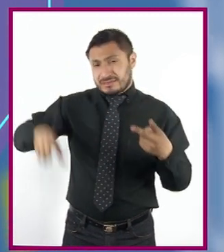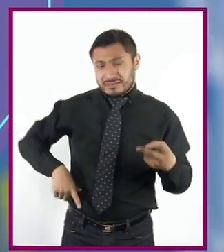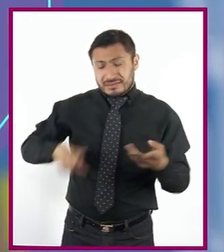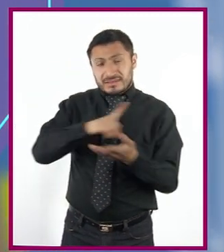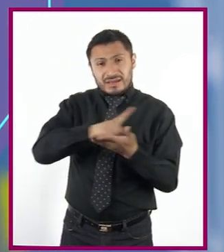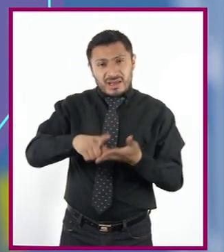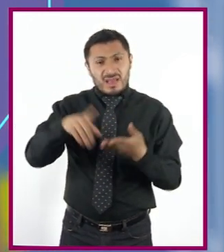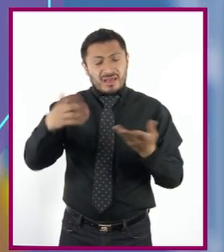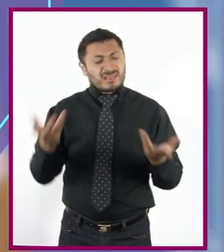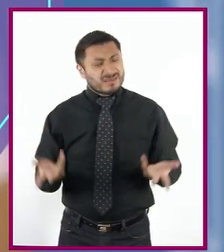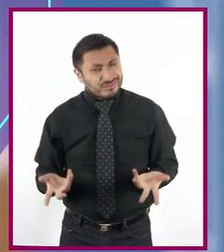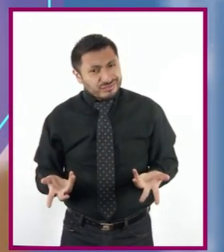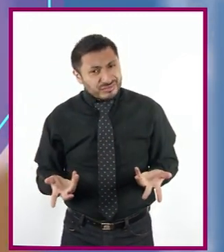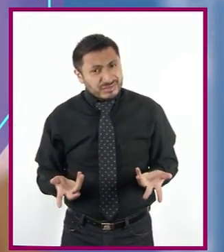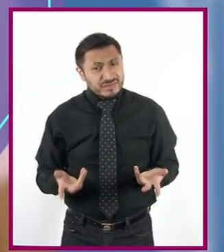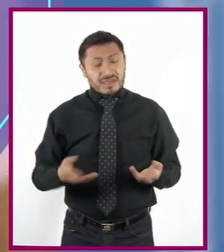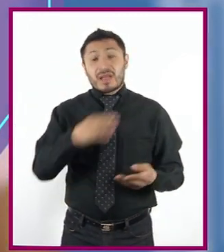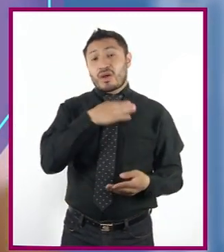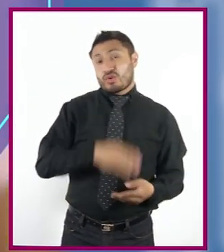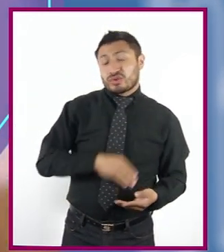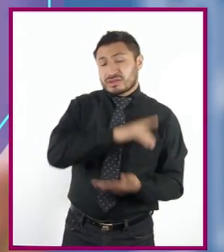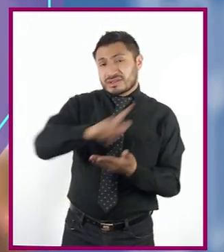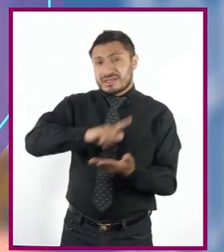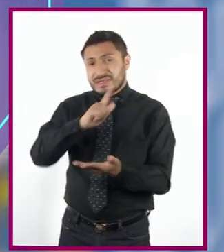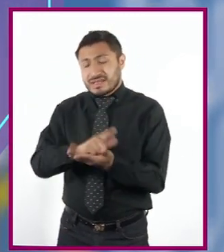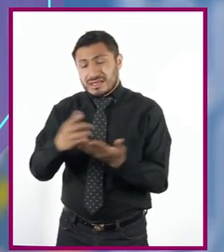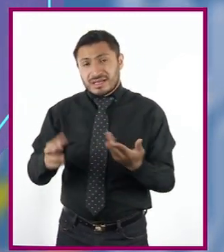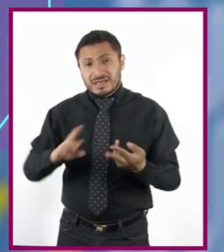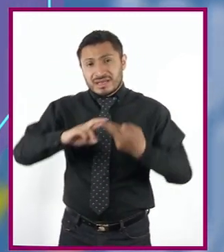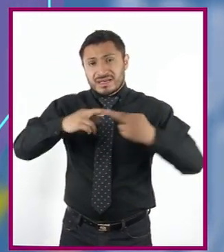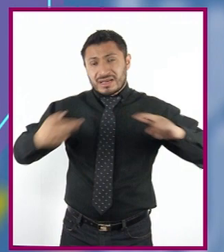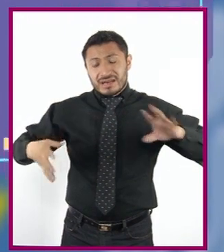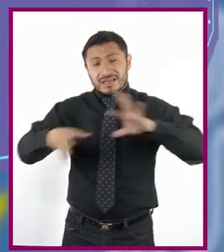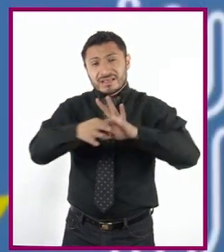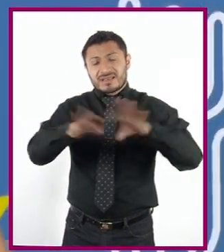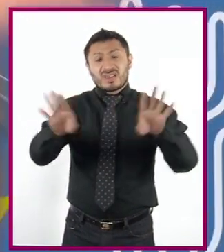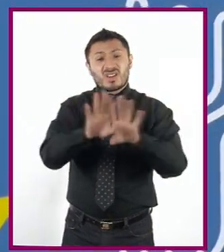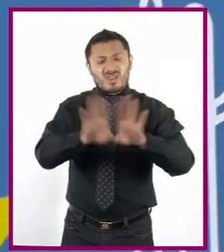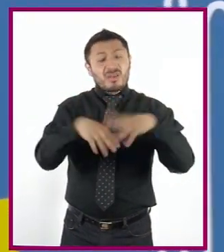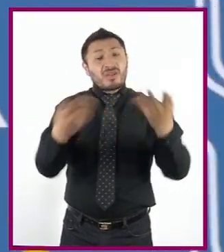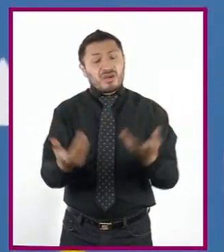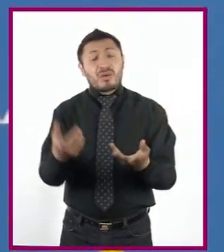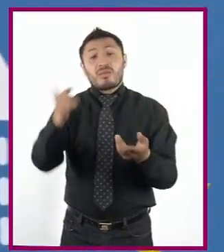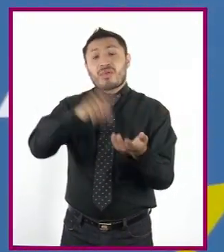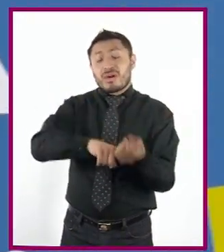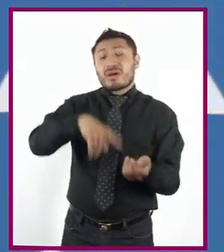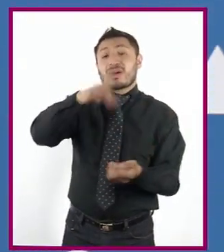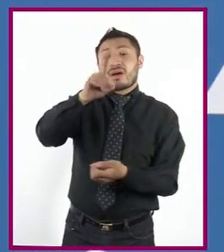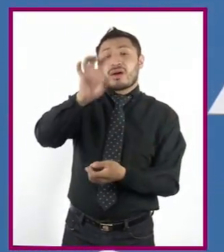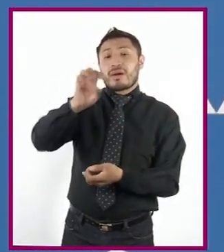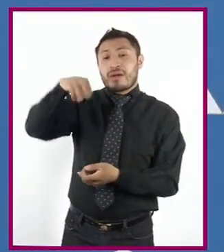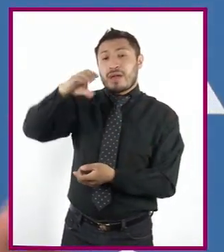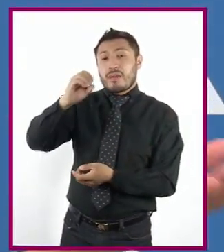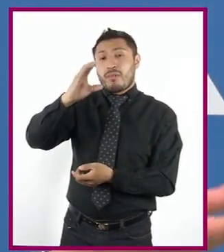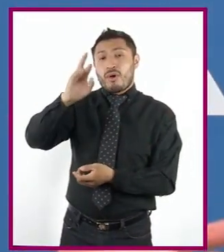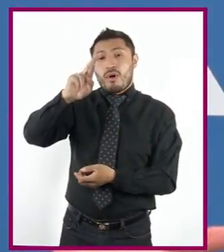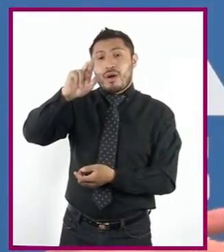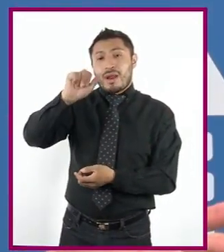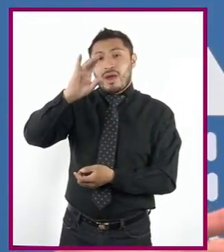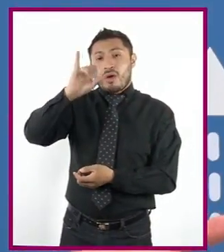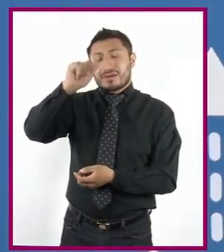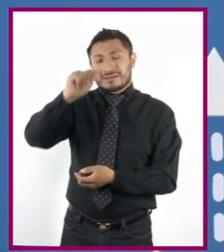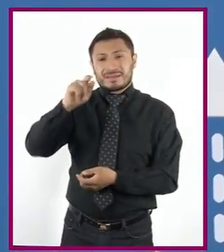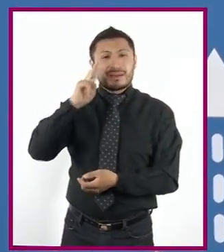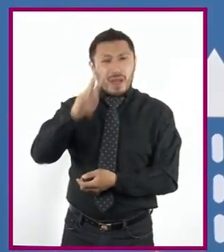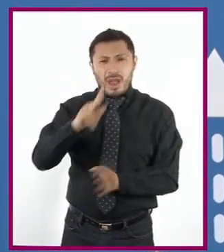relacionan la justicia y la legalidad con la democracia? acompáñenos a ver y escuchar el